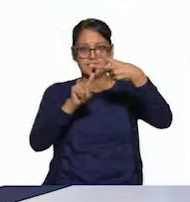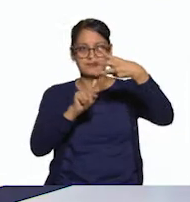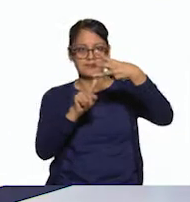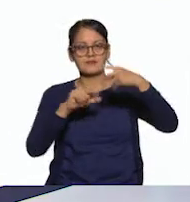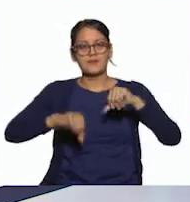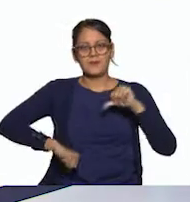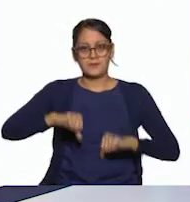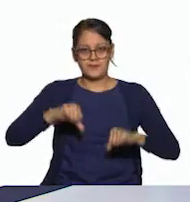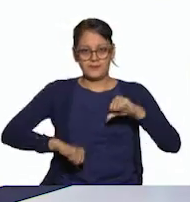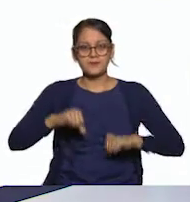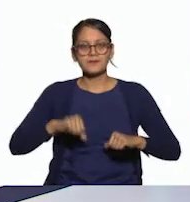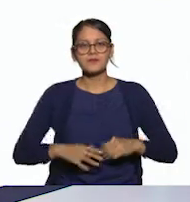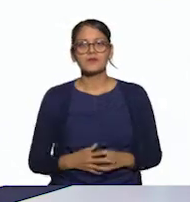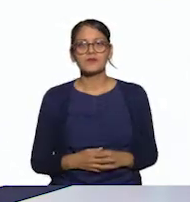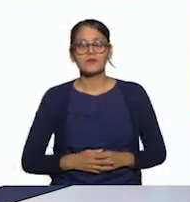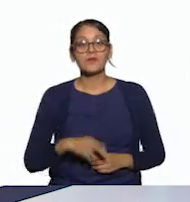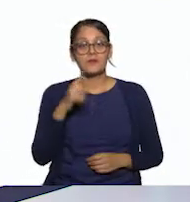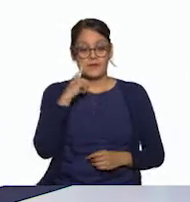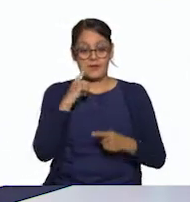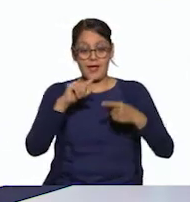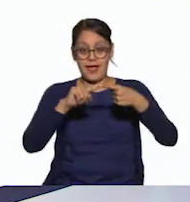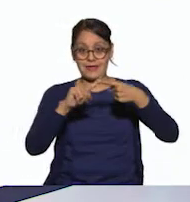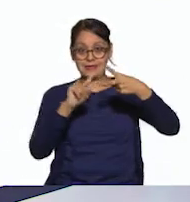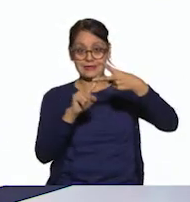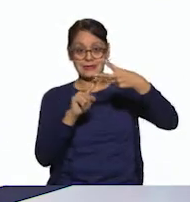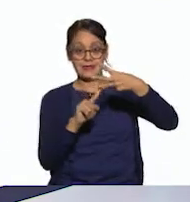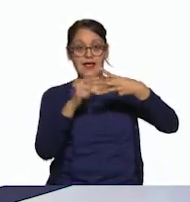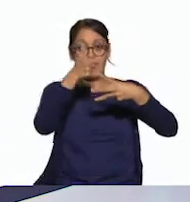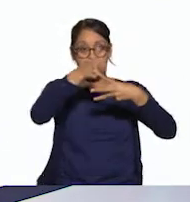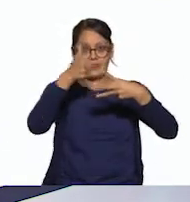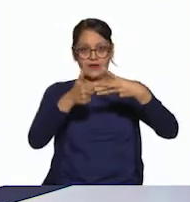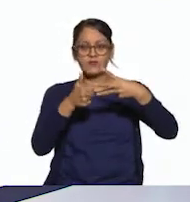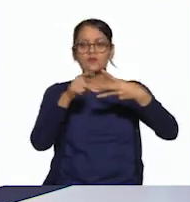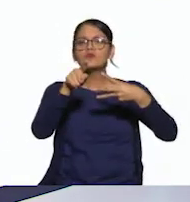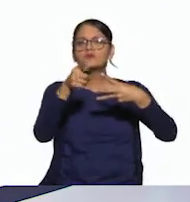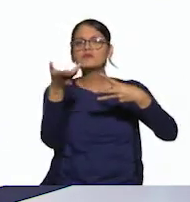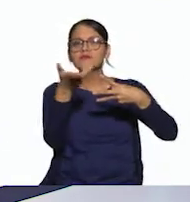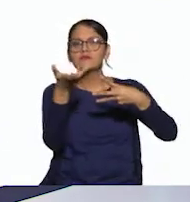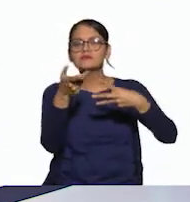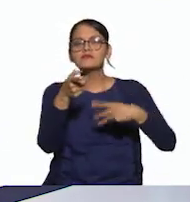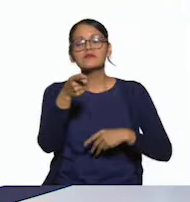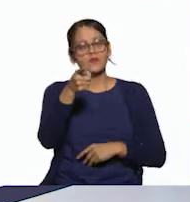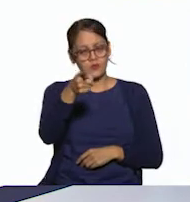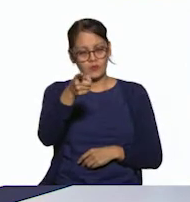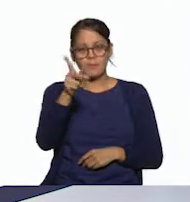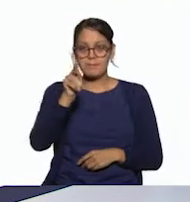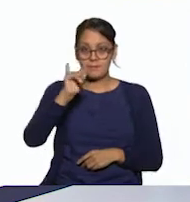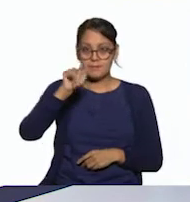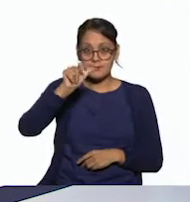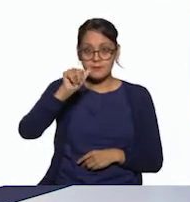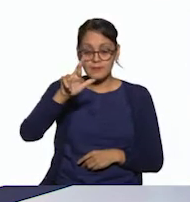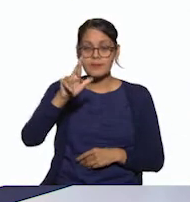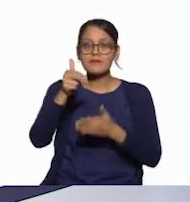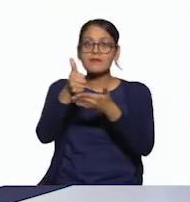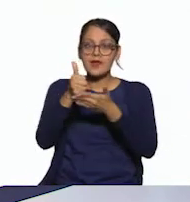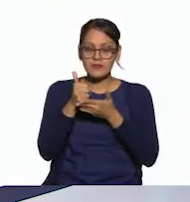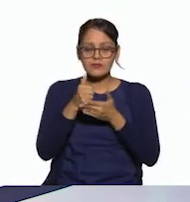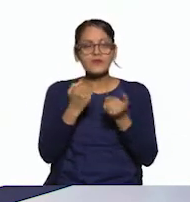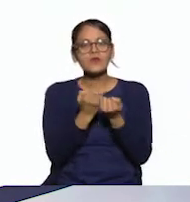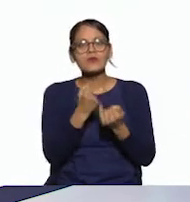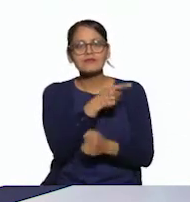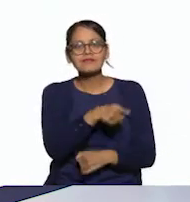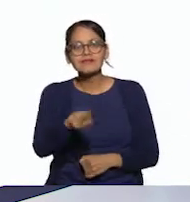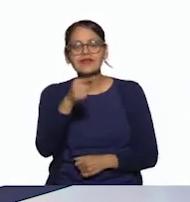actividades. A cada una de estas actividades, cuando las vayamos realizando, Pilar, tú me vas a ayudar, junto con las niñas y los